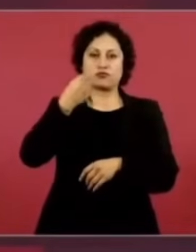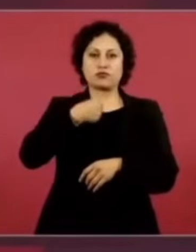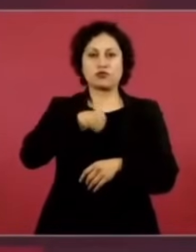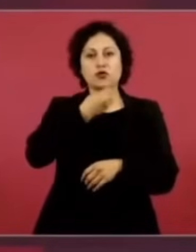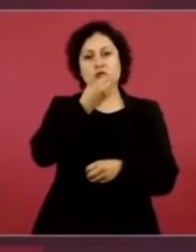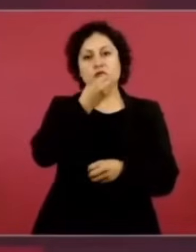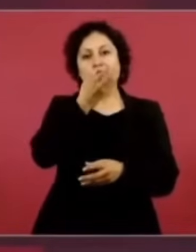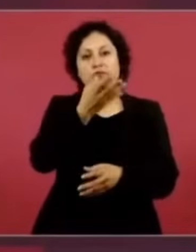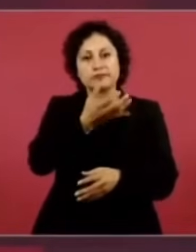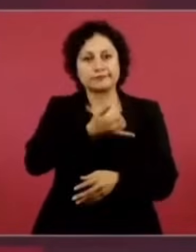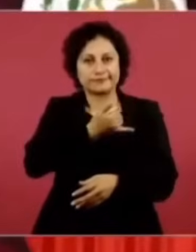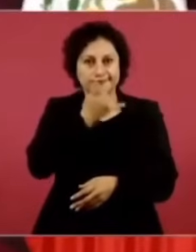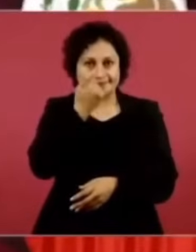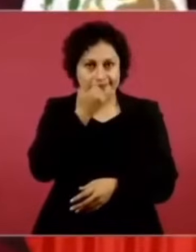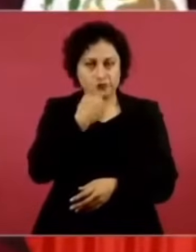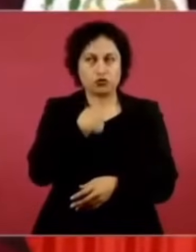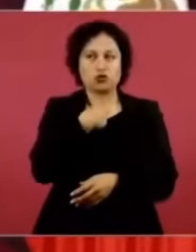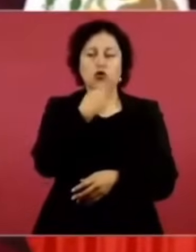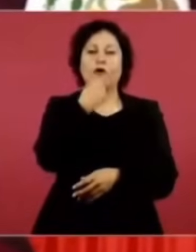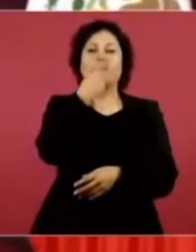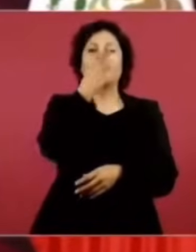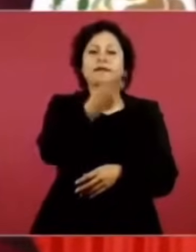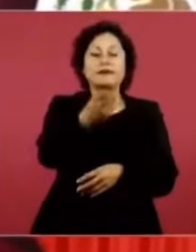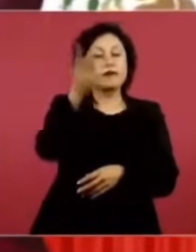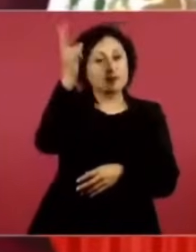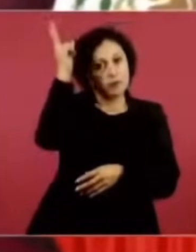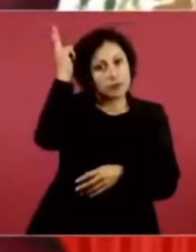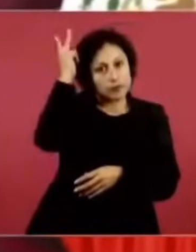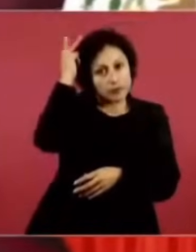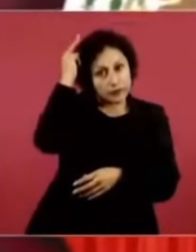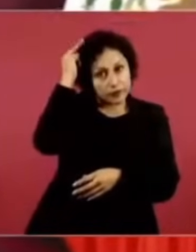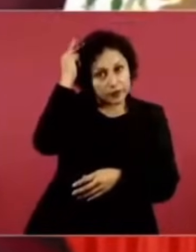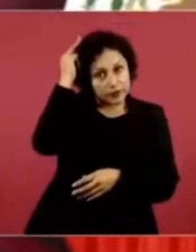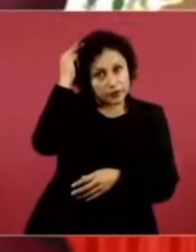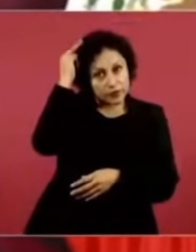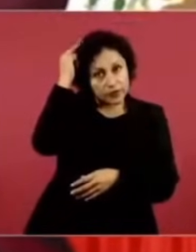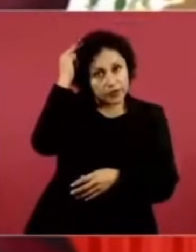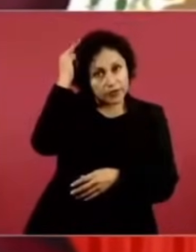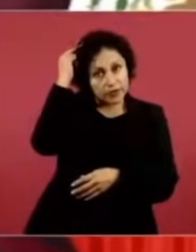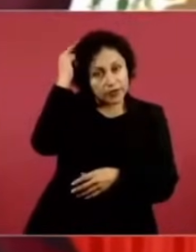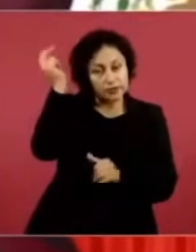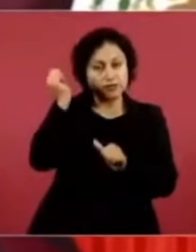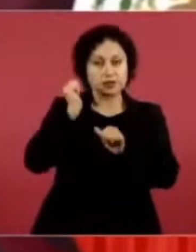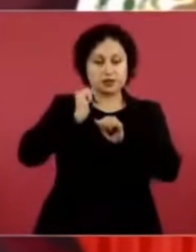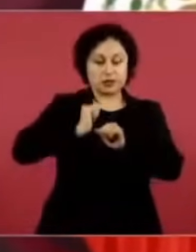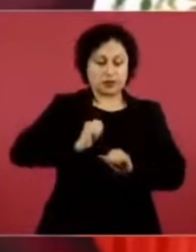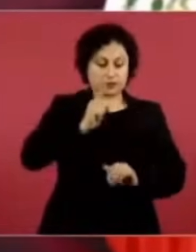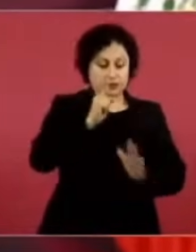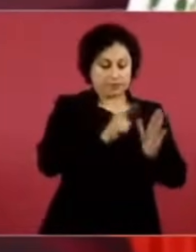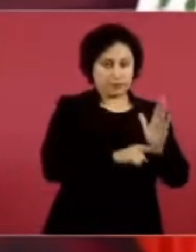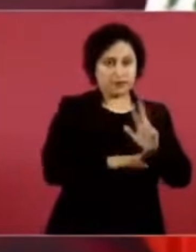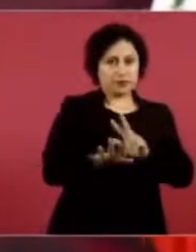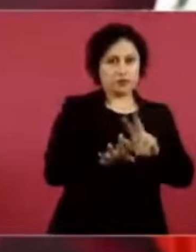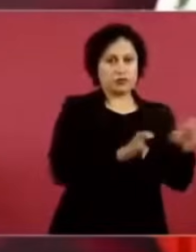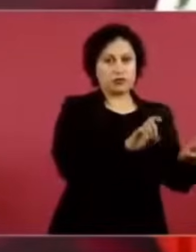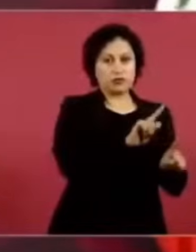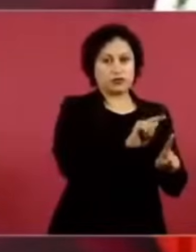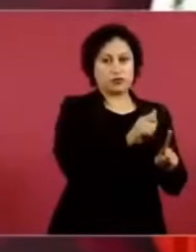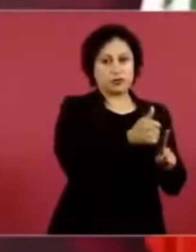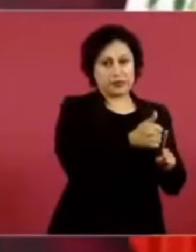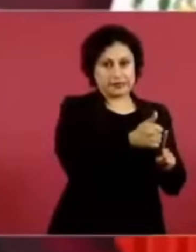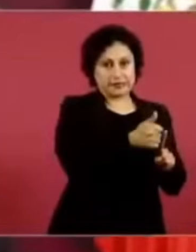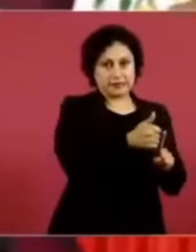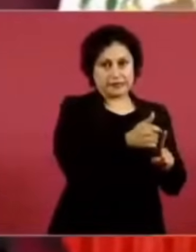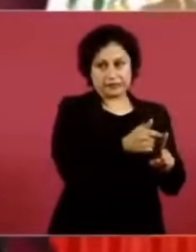Díaz había permanecido en el cargo de 1876 y en vez de